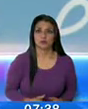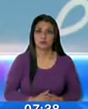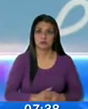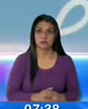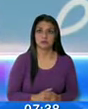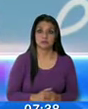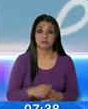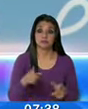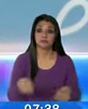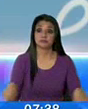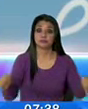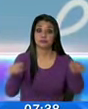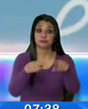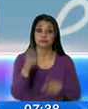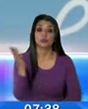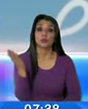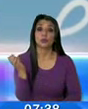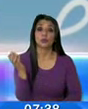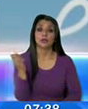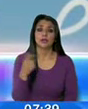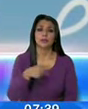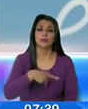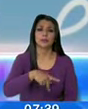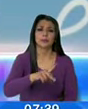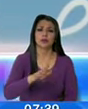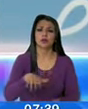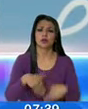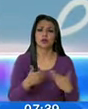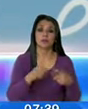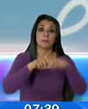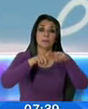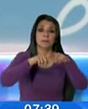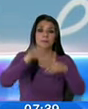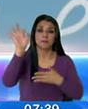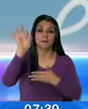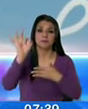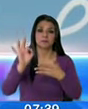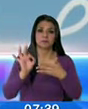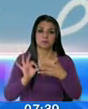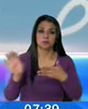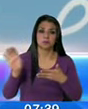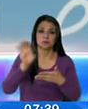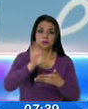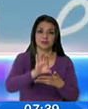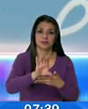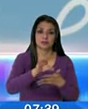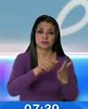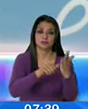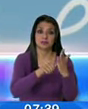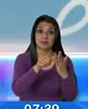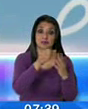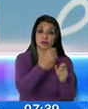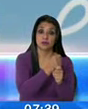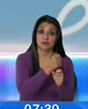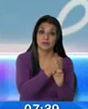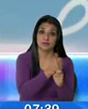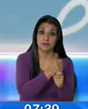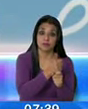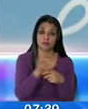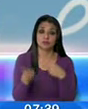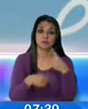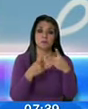demás jubilados será en función del presupuesto que lo tenga el Ministerio del Trabajo y